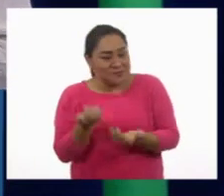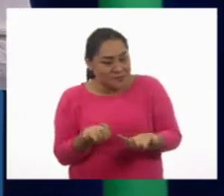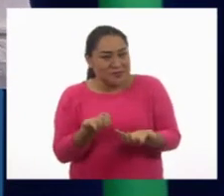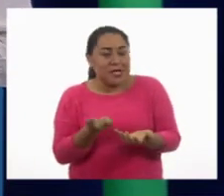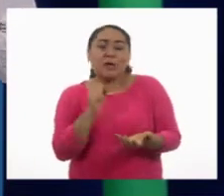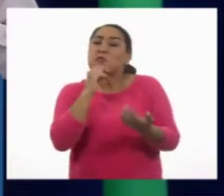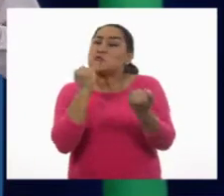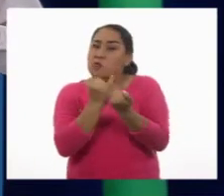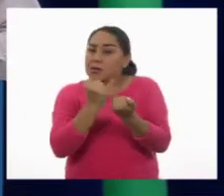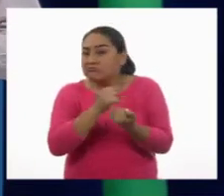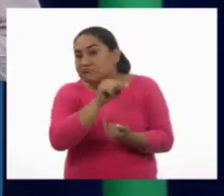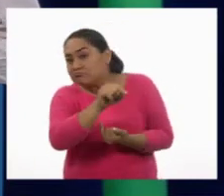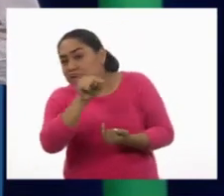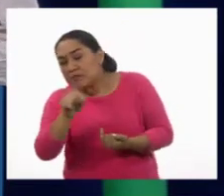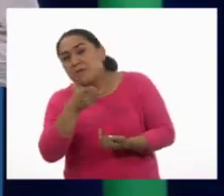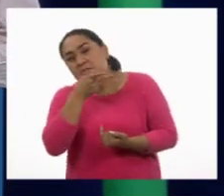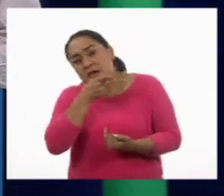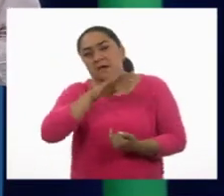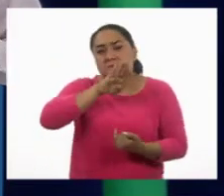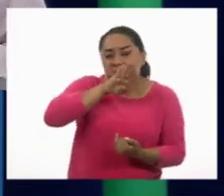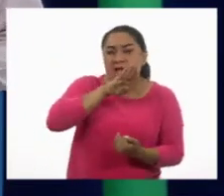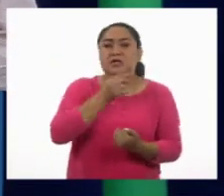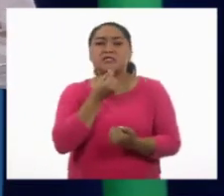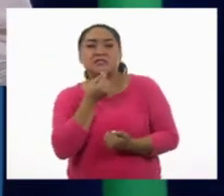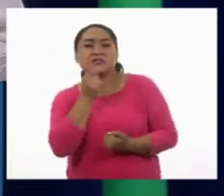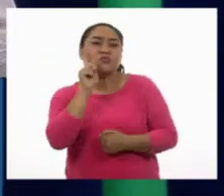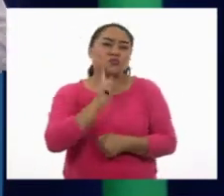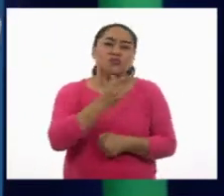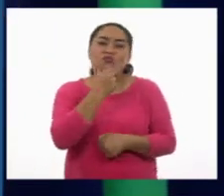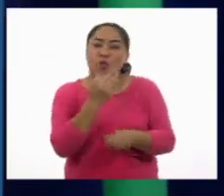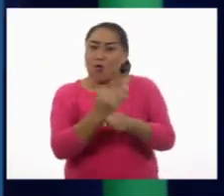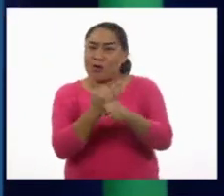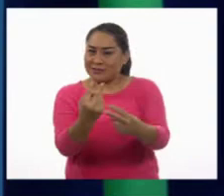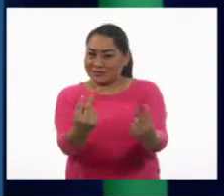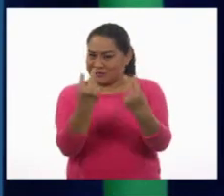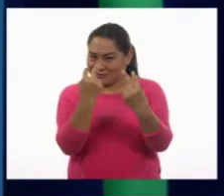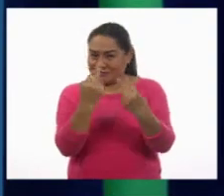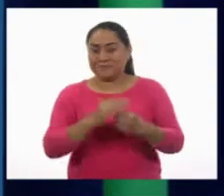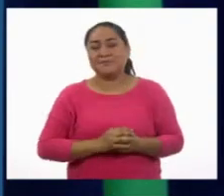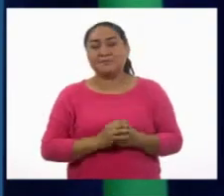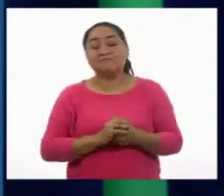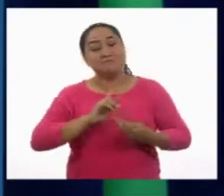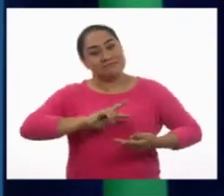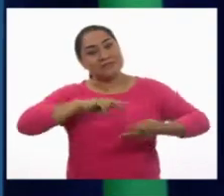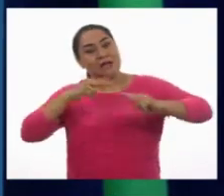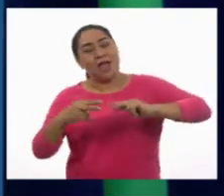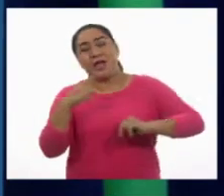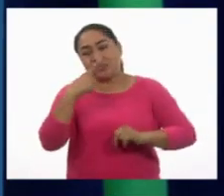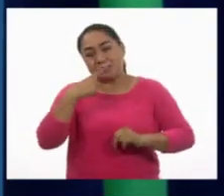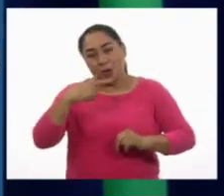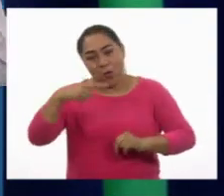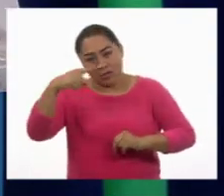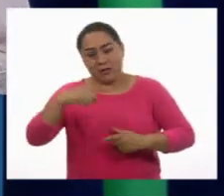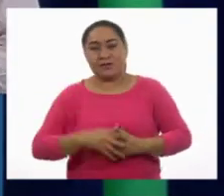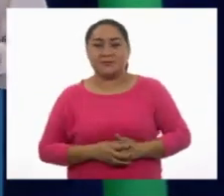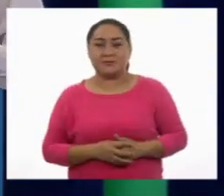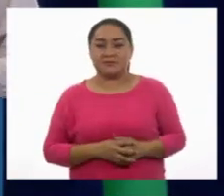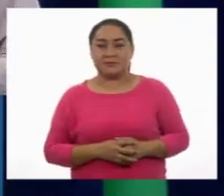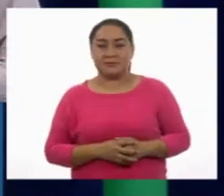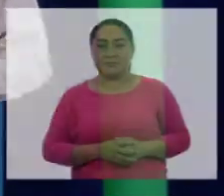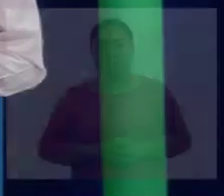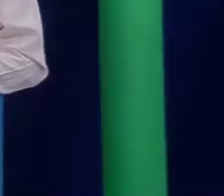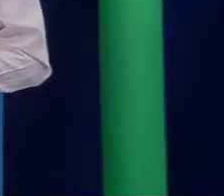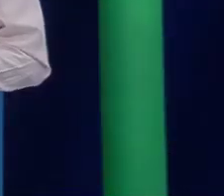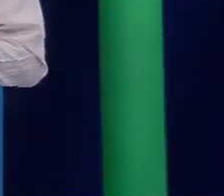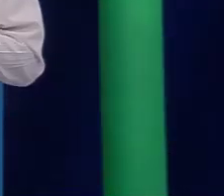padres de familia y demás niñas y niños que nos ven. Nishmaka miak istokalisle nikayas